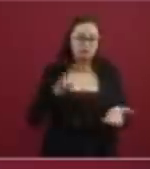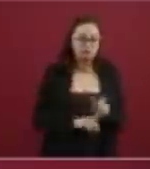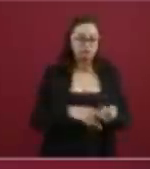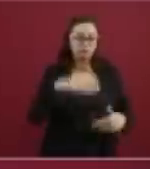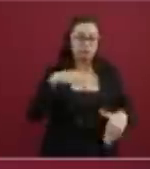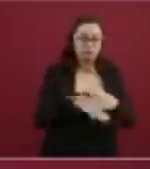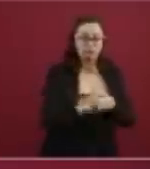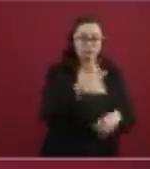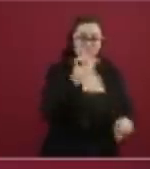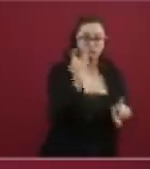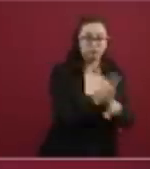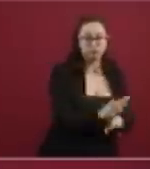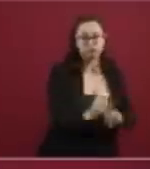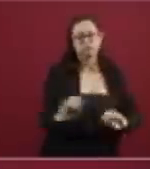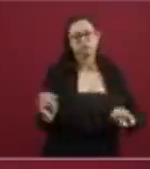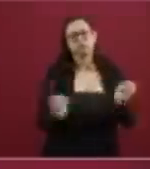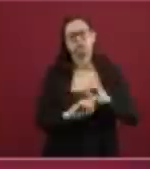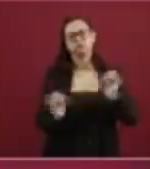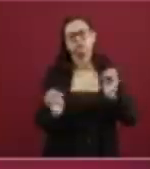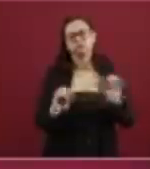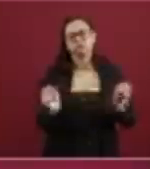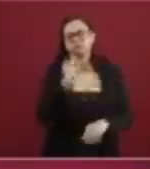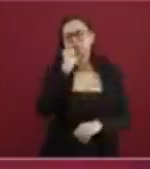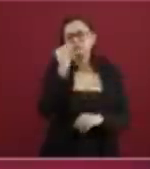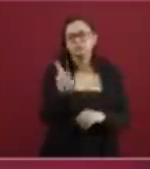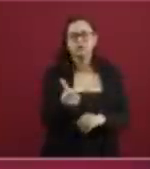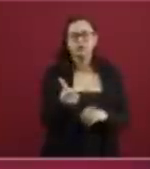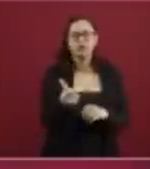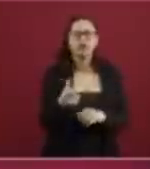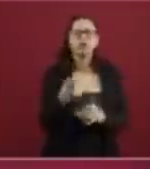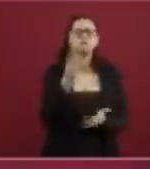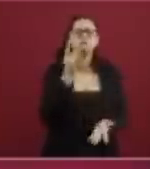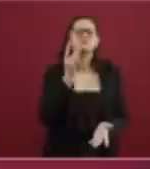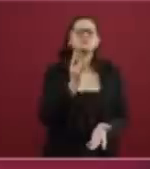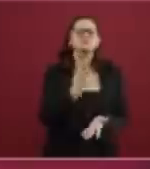Estamos hablando de un grupo de una guardia